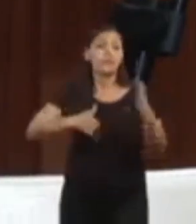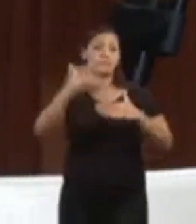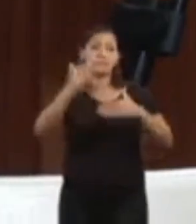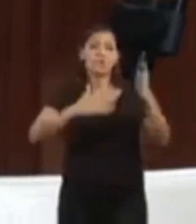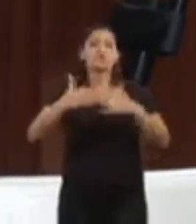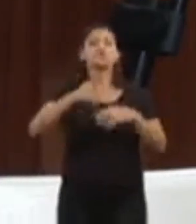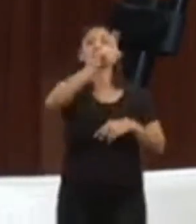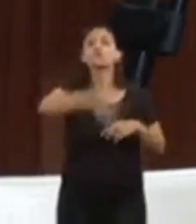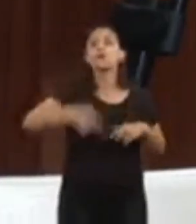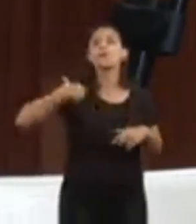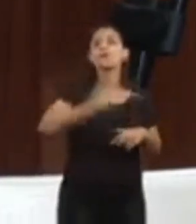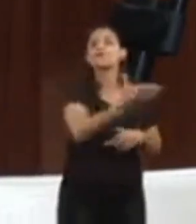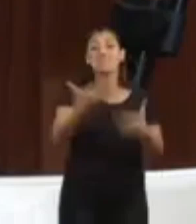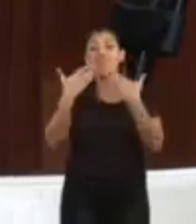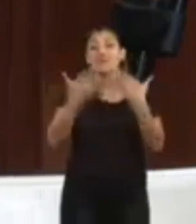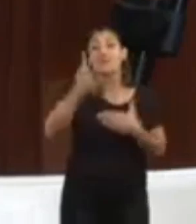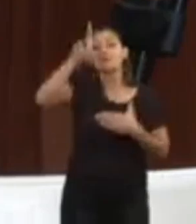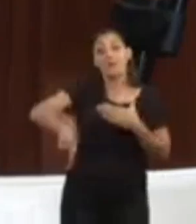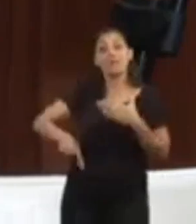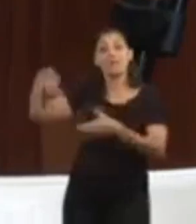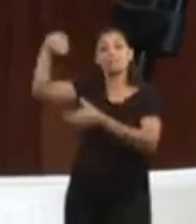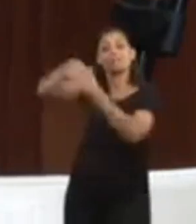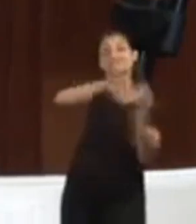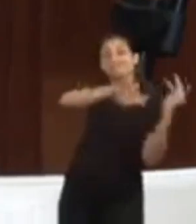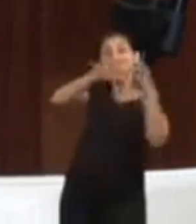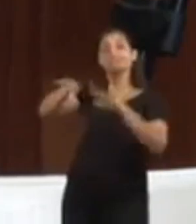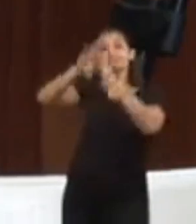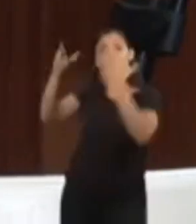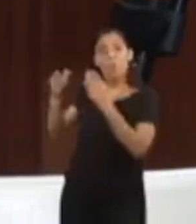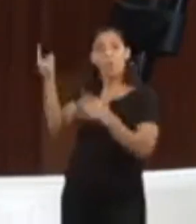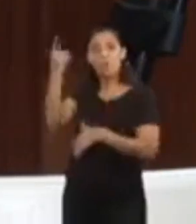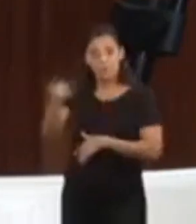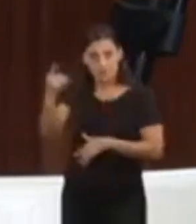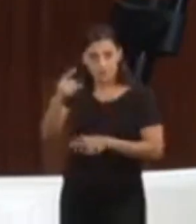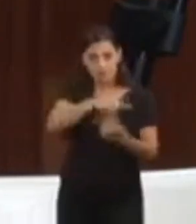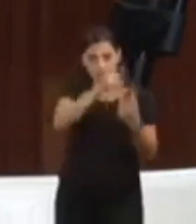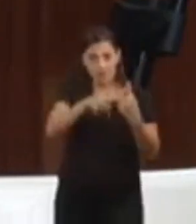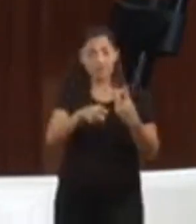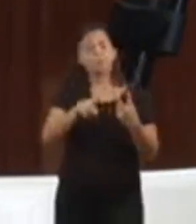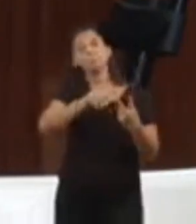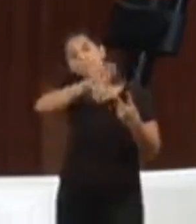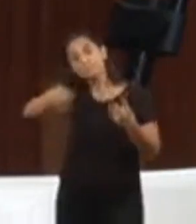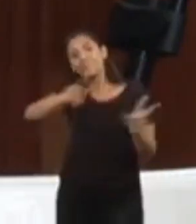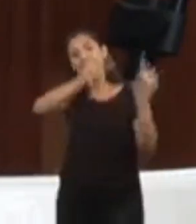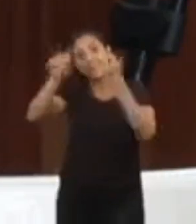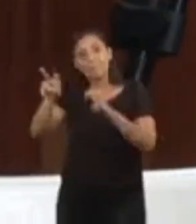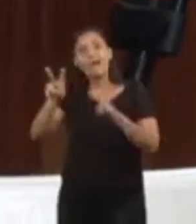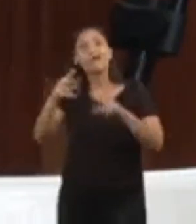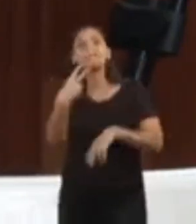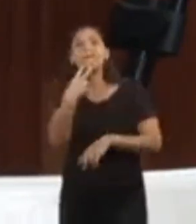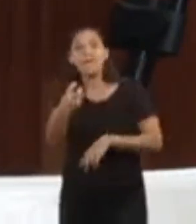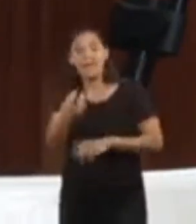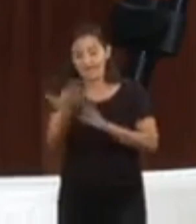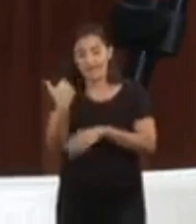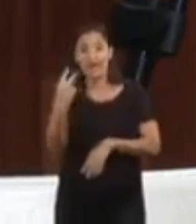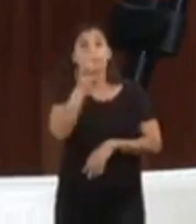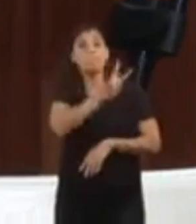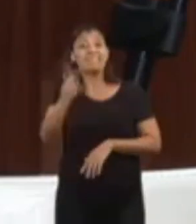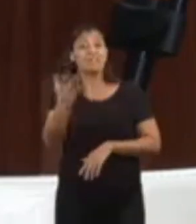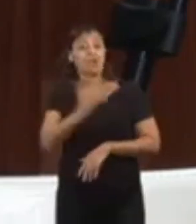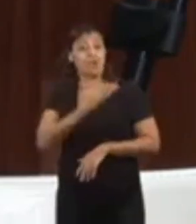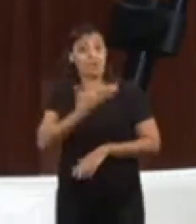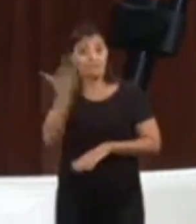sociedad la segunda pregunta que le quiero hacer tiene que ver con la energía el 22 de febrero